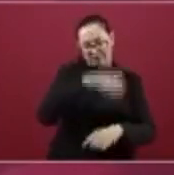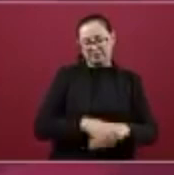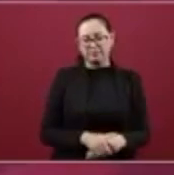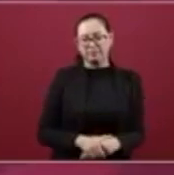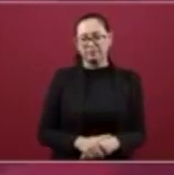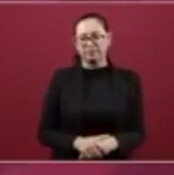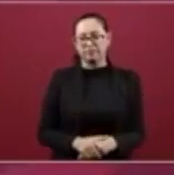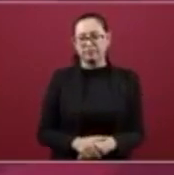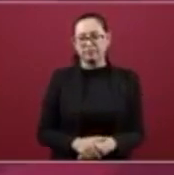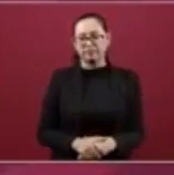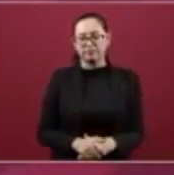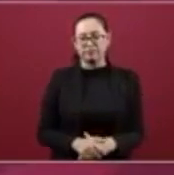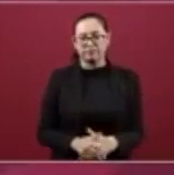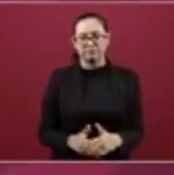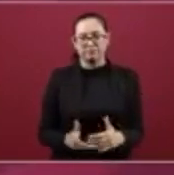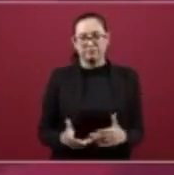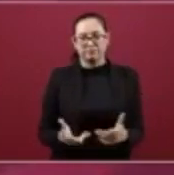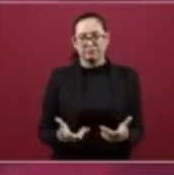¿Qué?